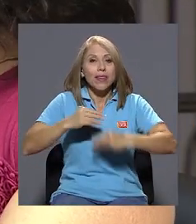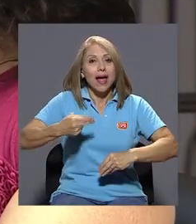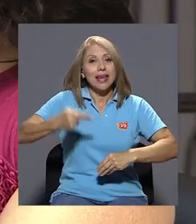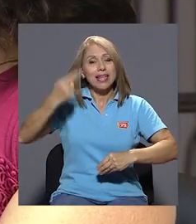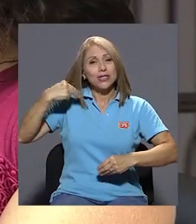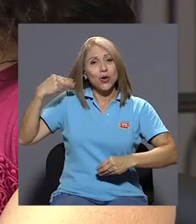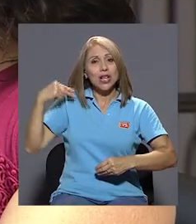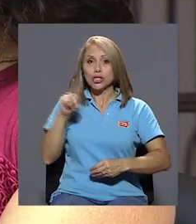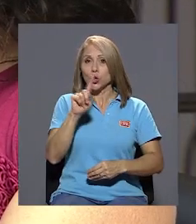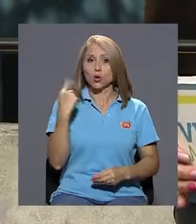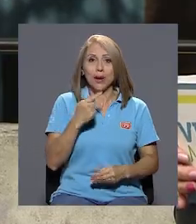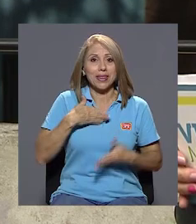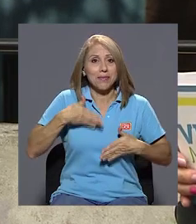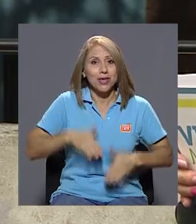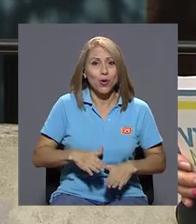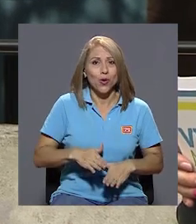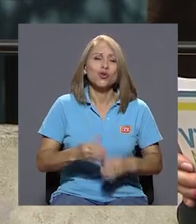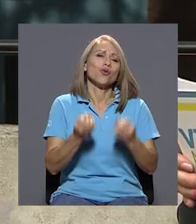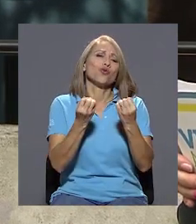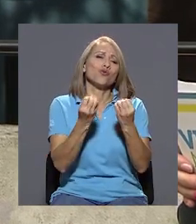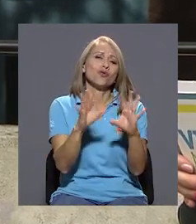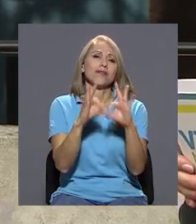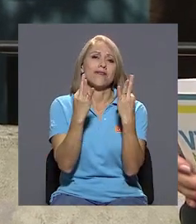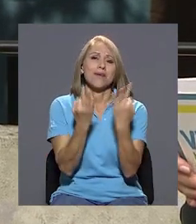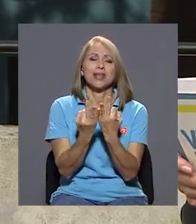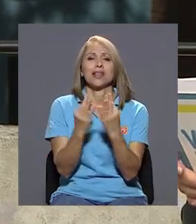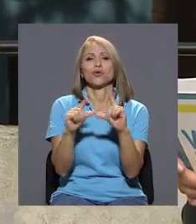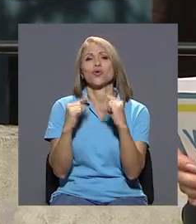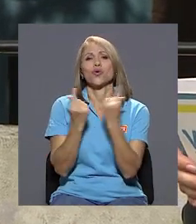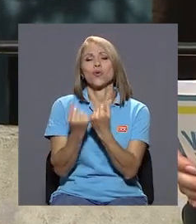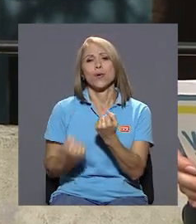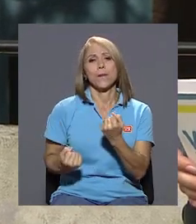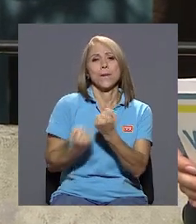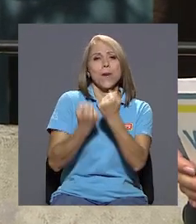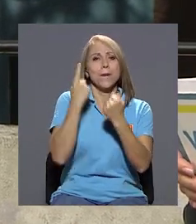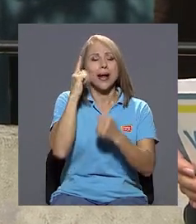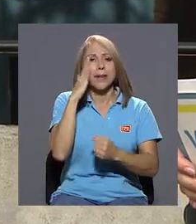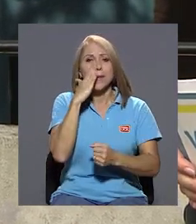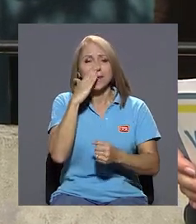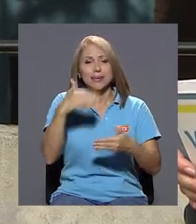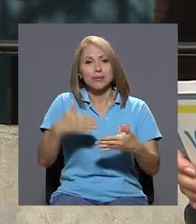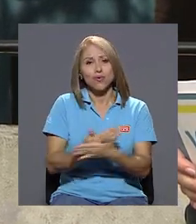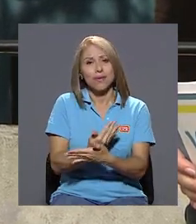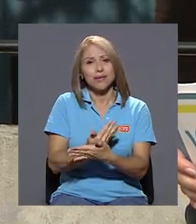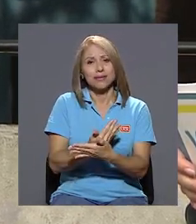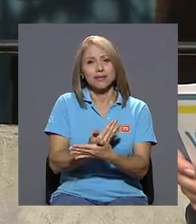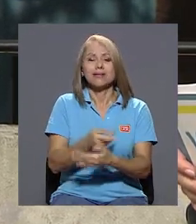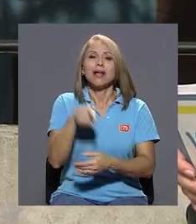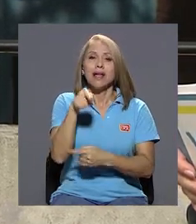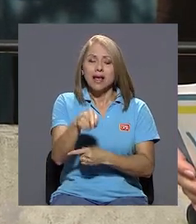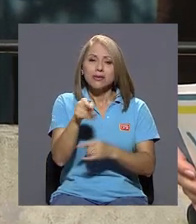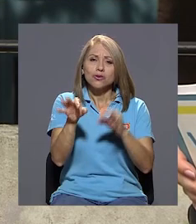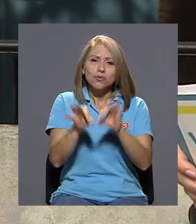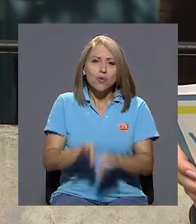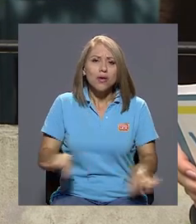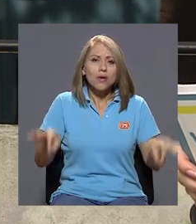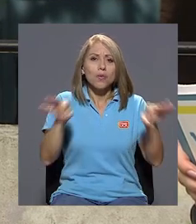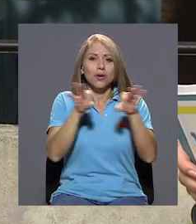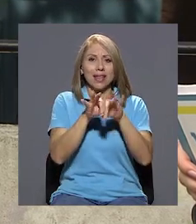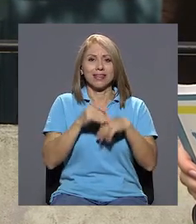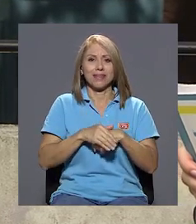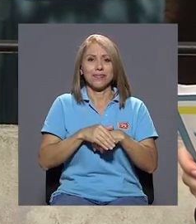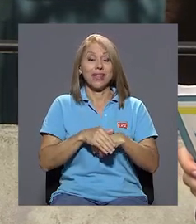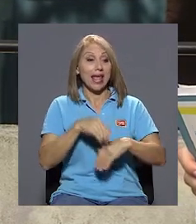hijo, sino de muchísimas familias. Somos un grupo de apoyo para mamás nuevas. Entonces, eso es muy importante.